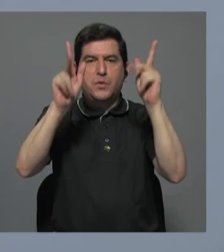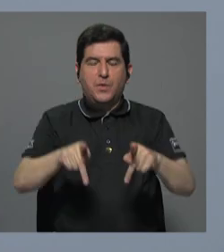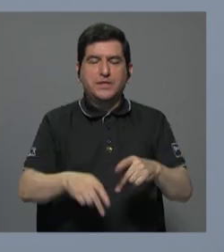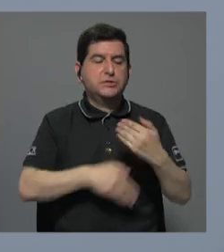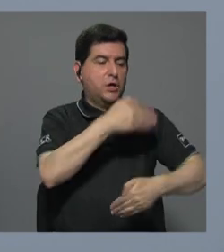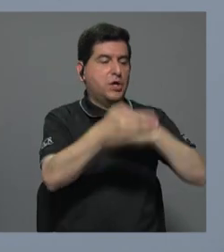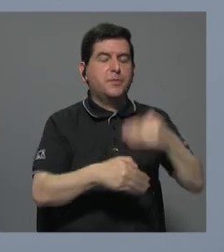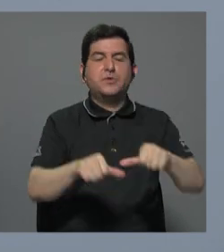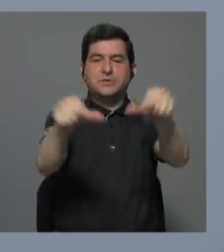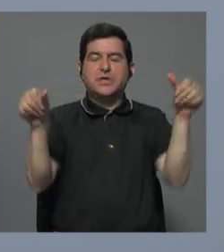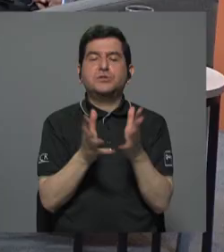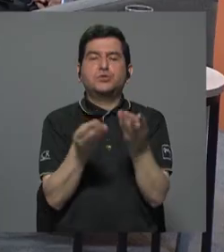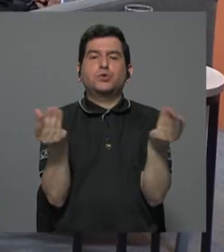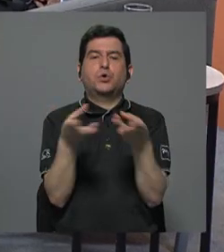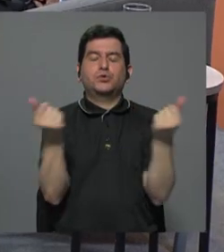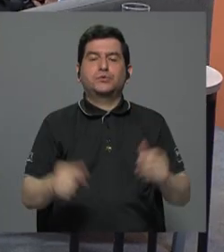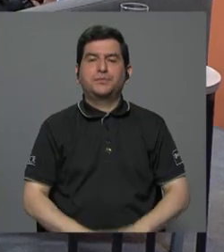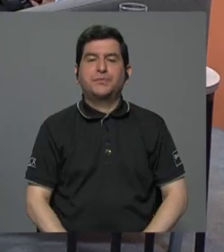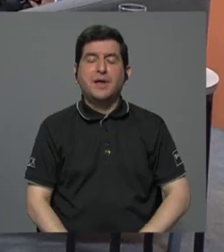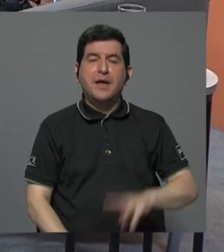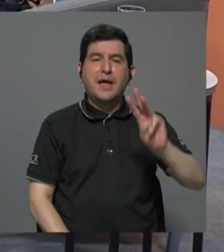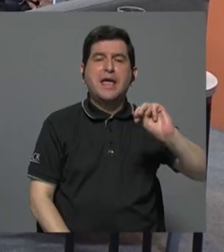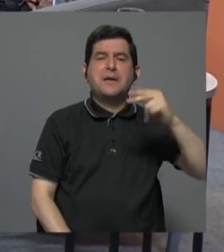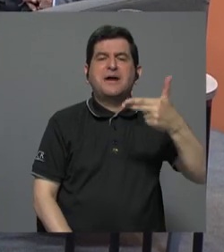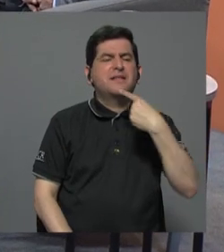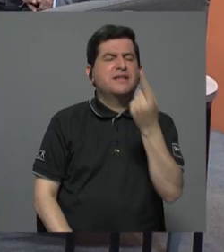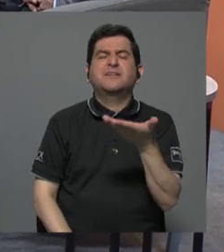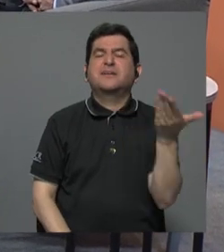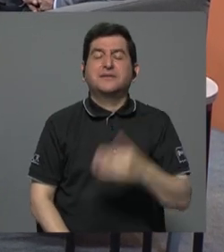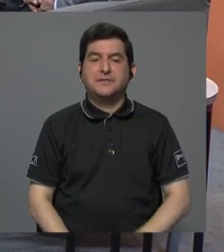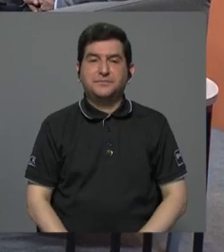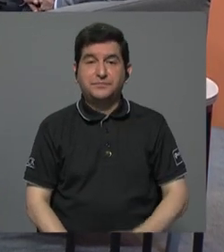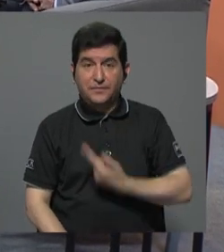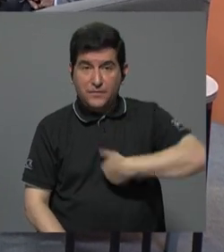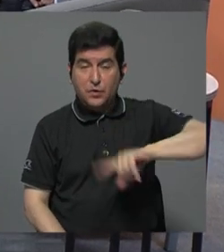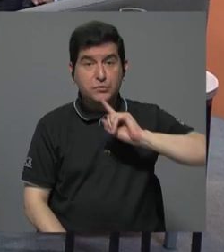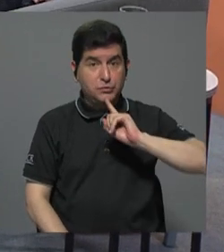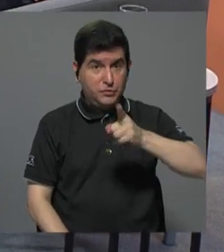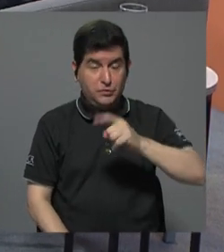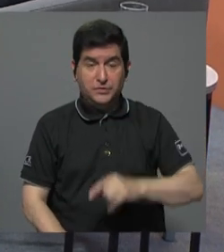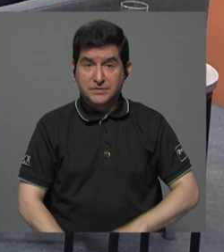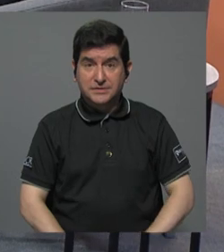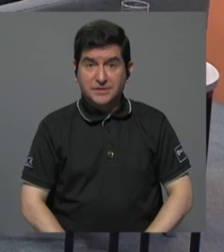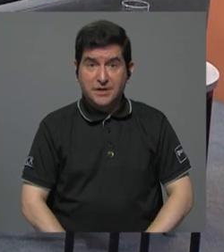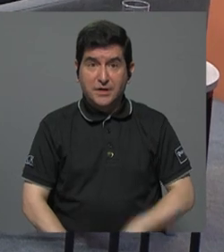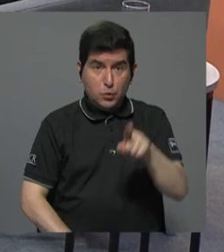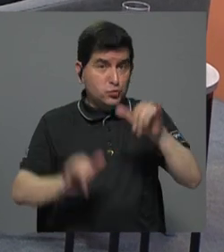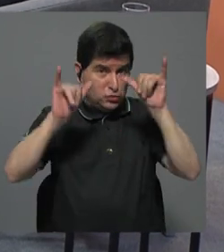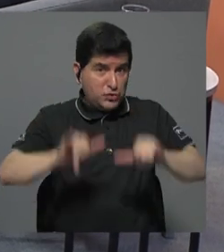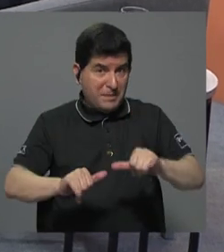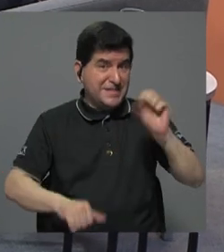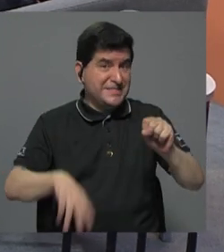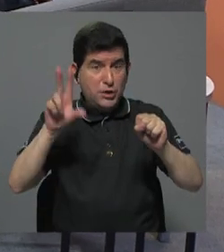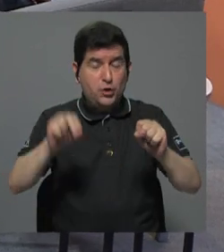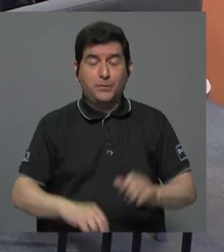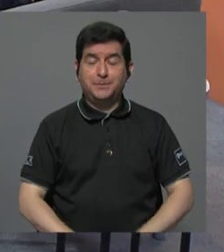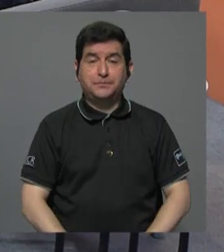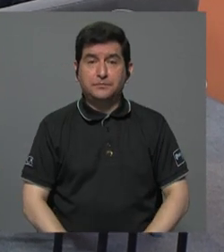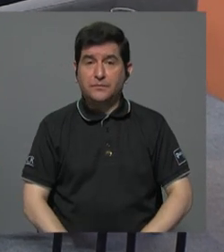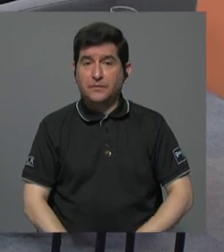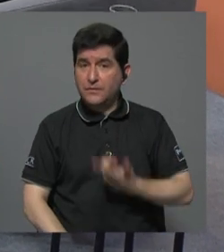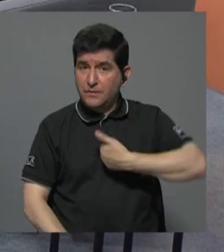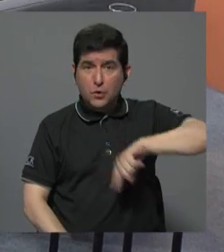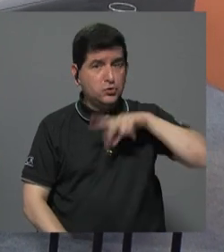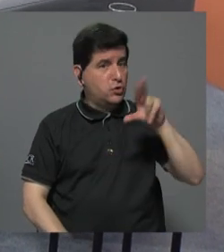nuevos procesos al sector productivo que dice este martín chinchilla nosotros decimos qué usted la mantendría o no nosotros no lo